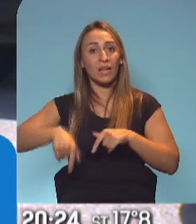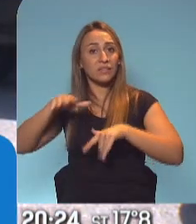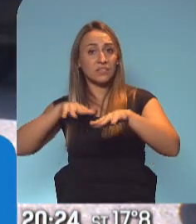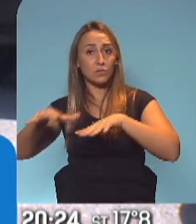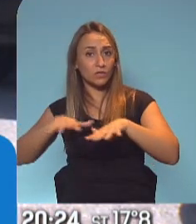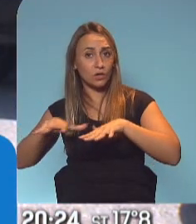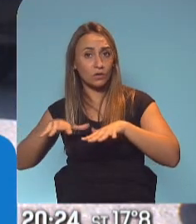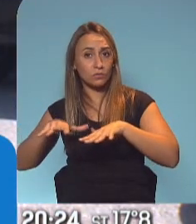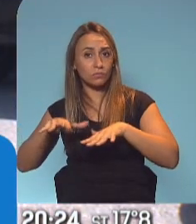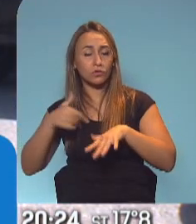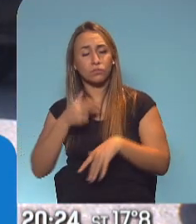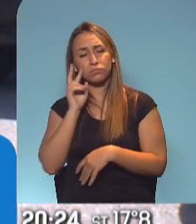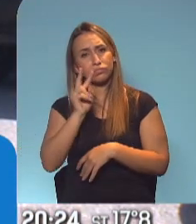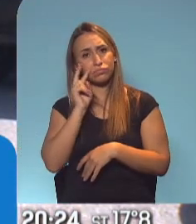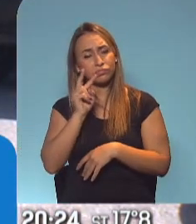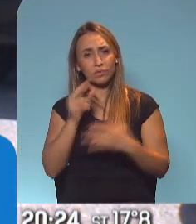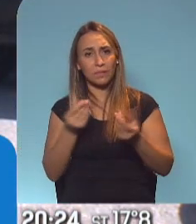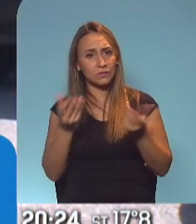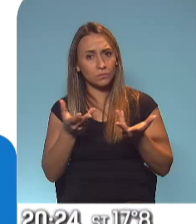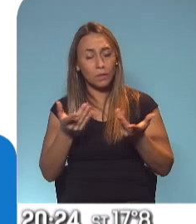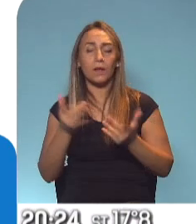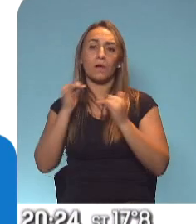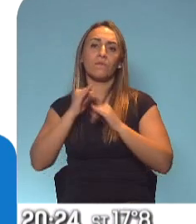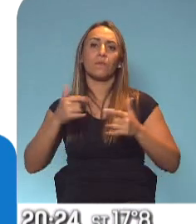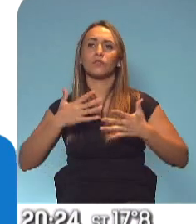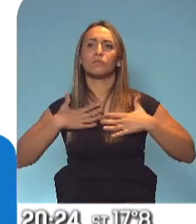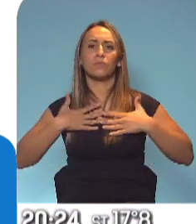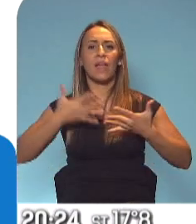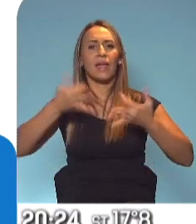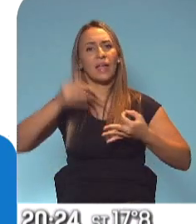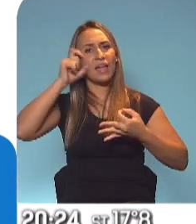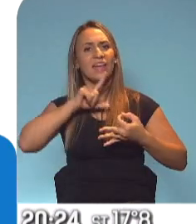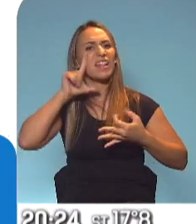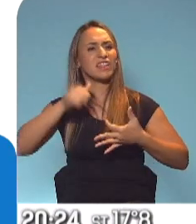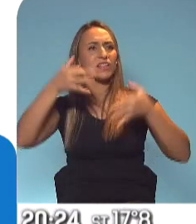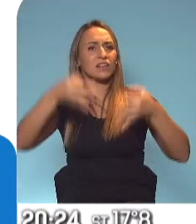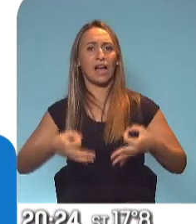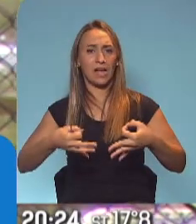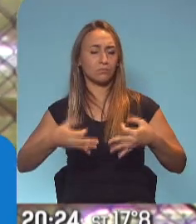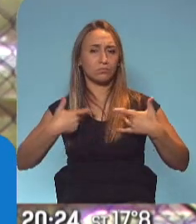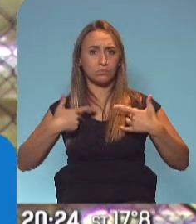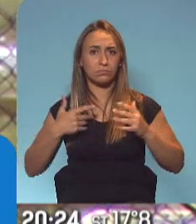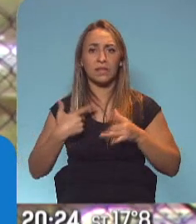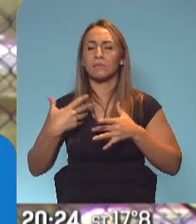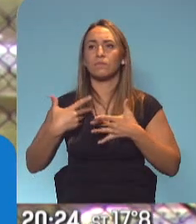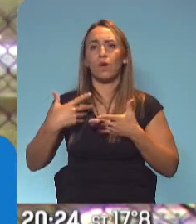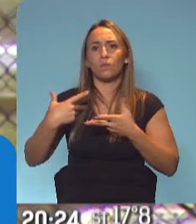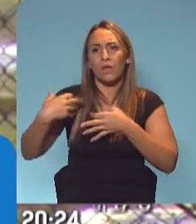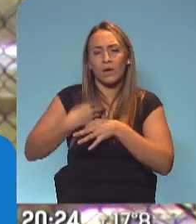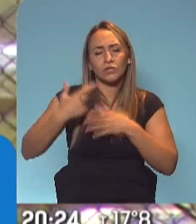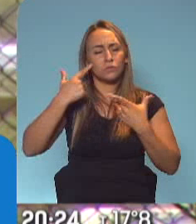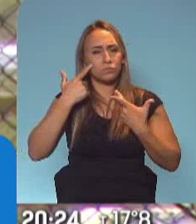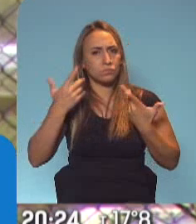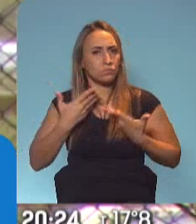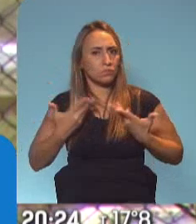situación, mi formación ética, moral, profesional o mi educación me impide hacer cualquier tipo